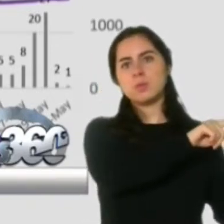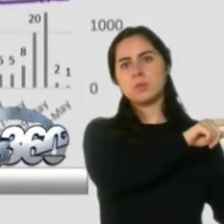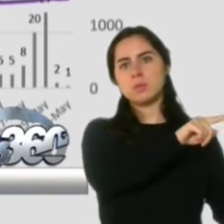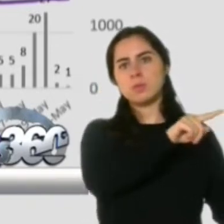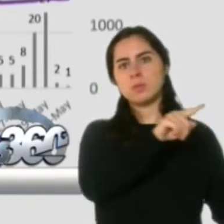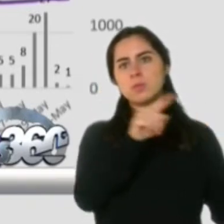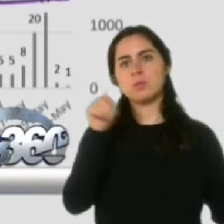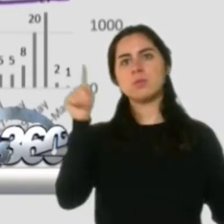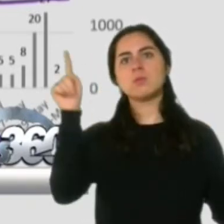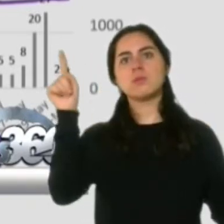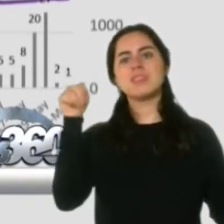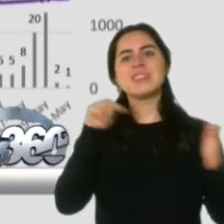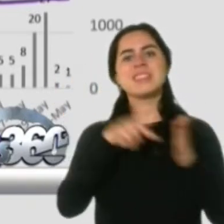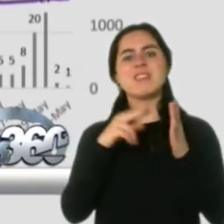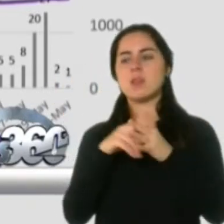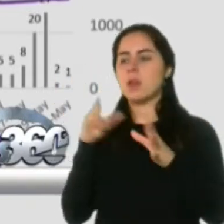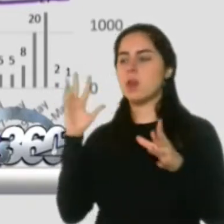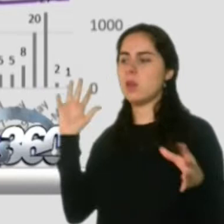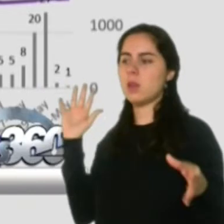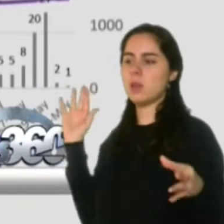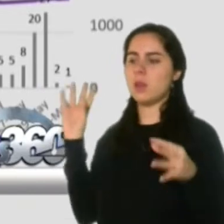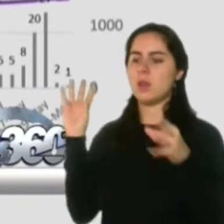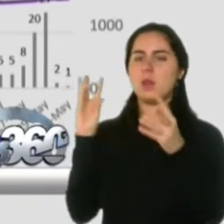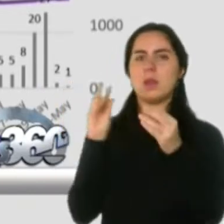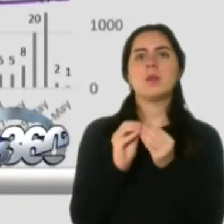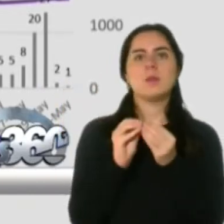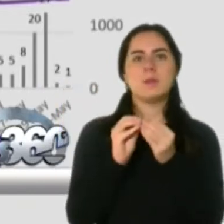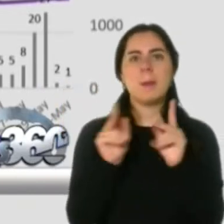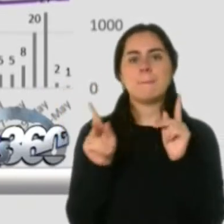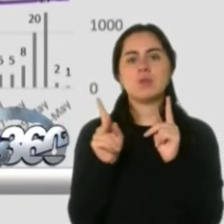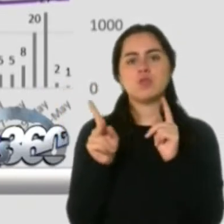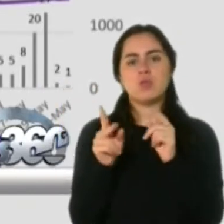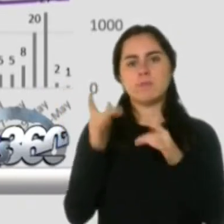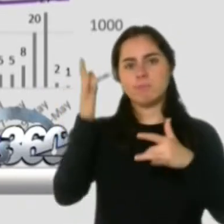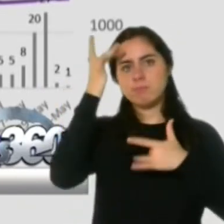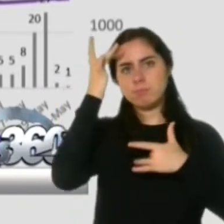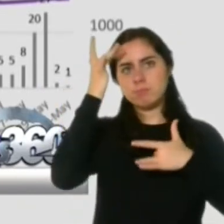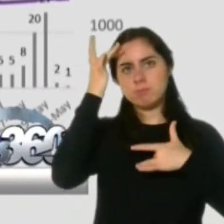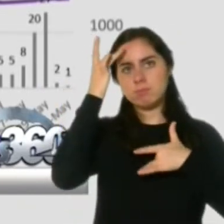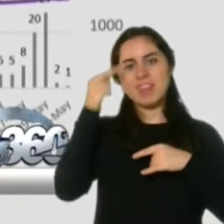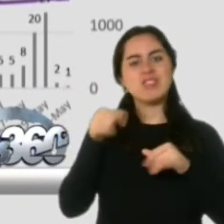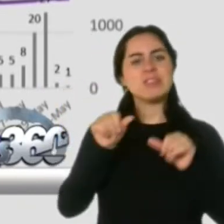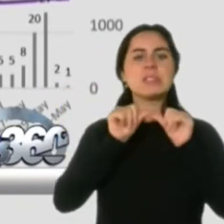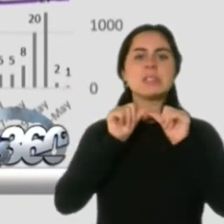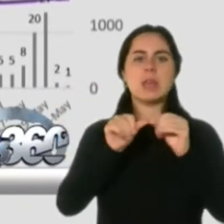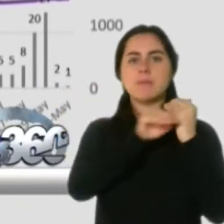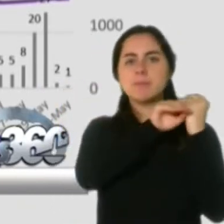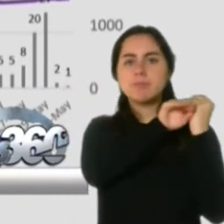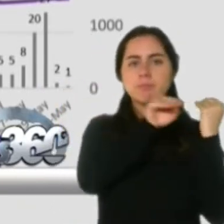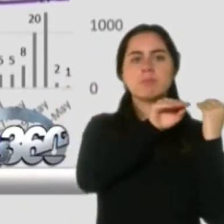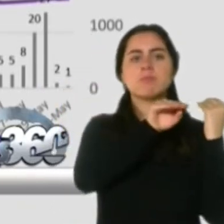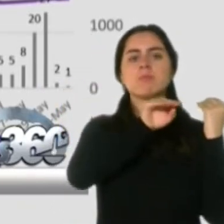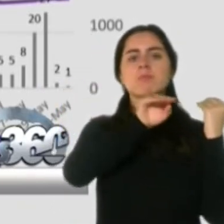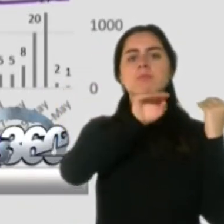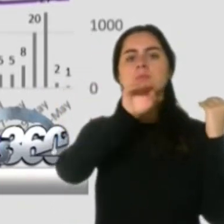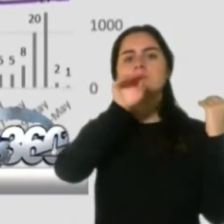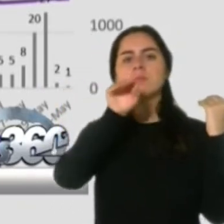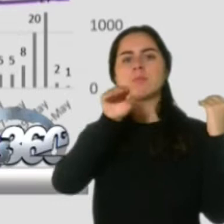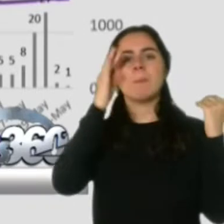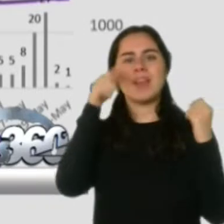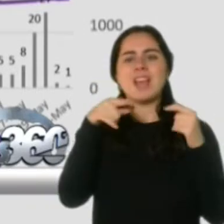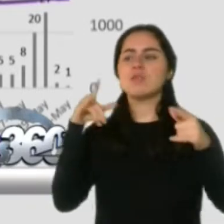tiende a confundirse y se piensa que esa es la curva que queremos aplanar, pero básicamente esa curva no baja, porque ese es el número de casos